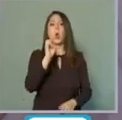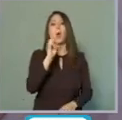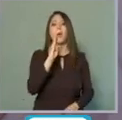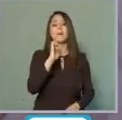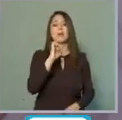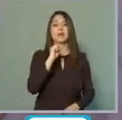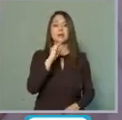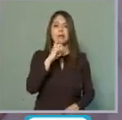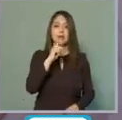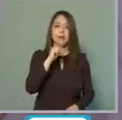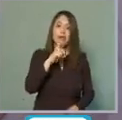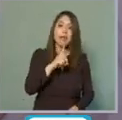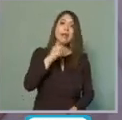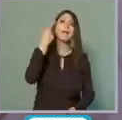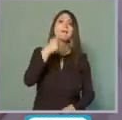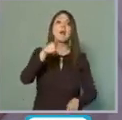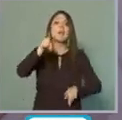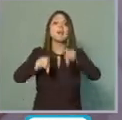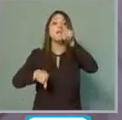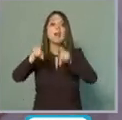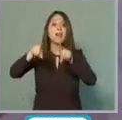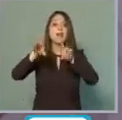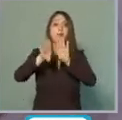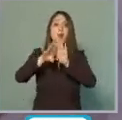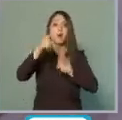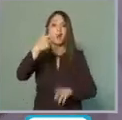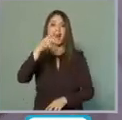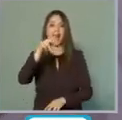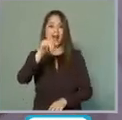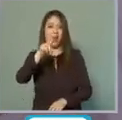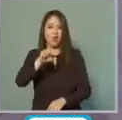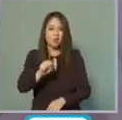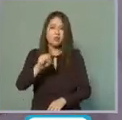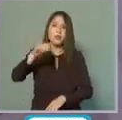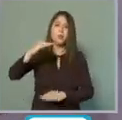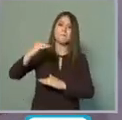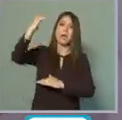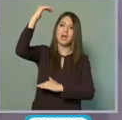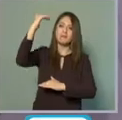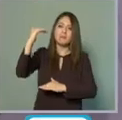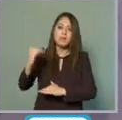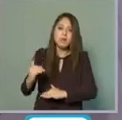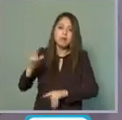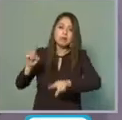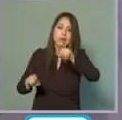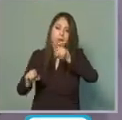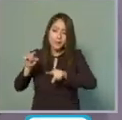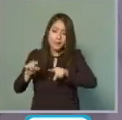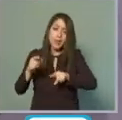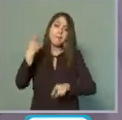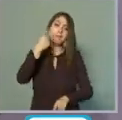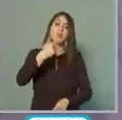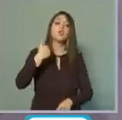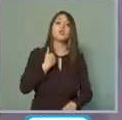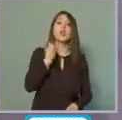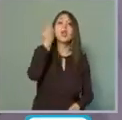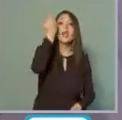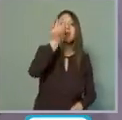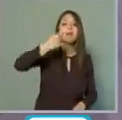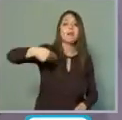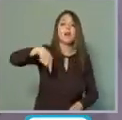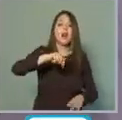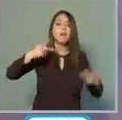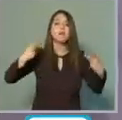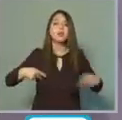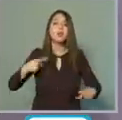diferentes grados de obesidad. ¿Me Claro, explico? sí. Pero entonces hay muchas cosas que ver. Yo les pediría, amigos, no caigamos en